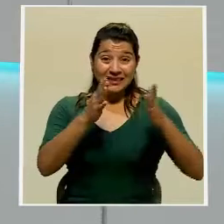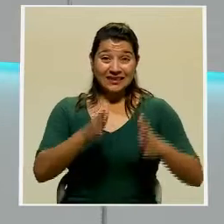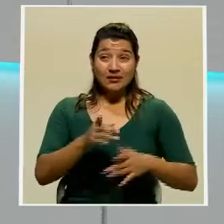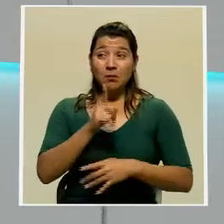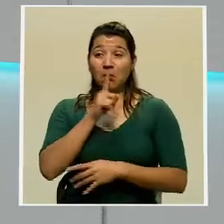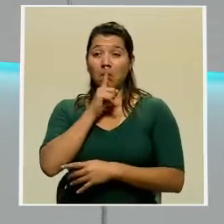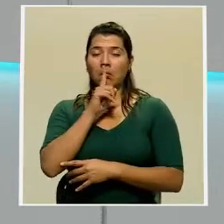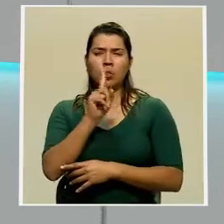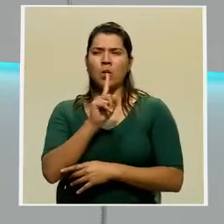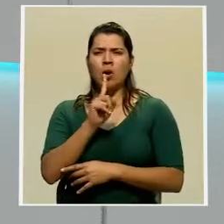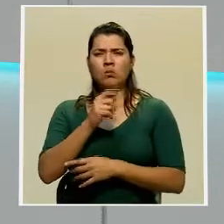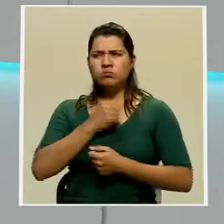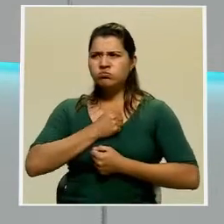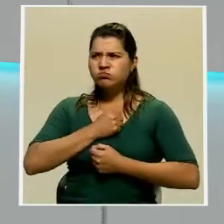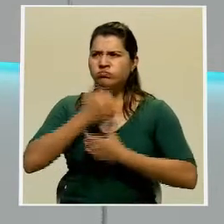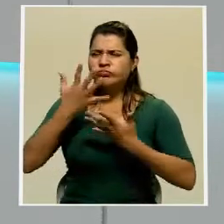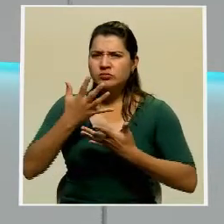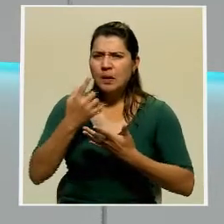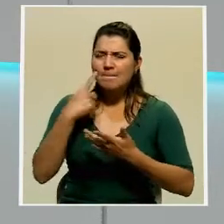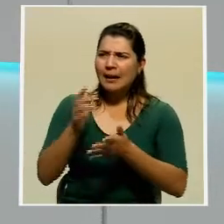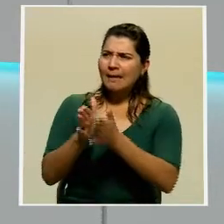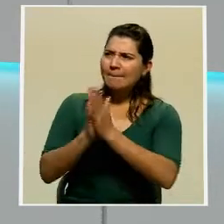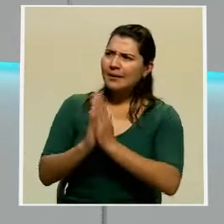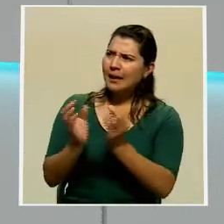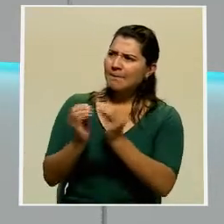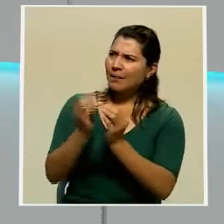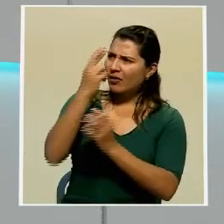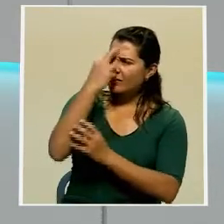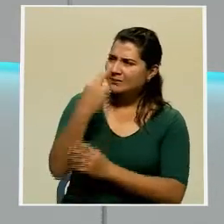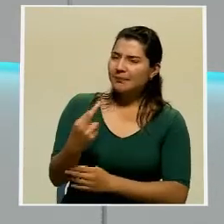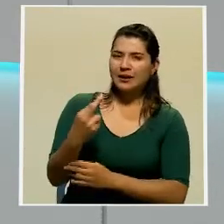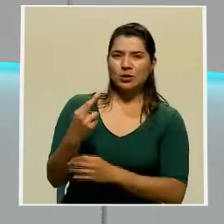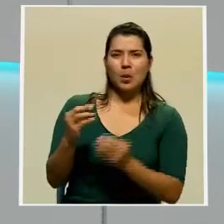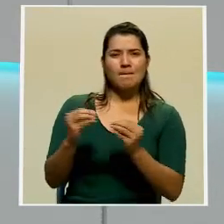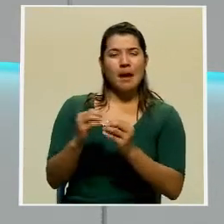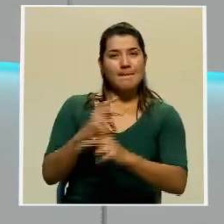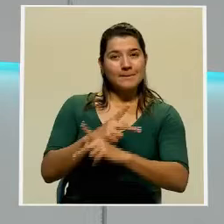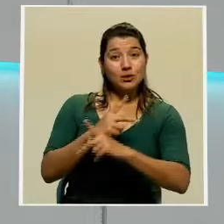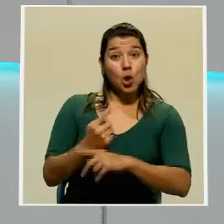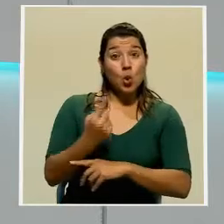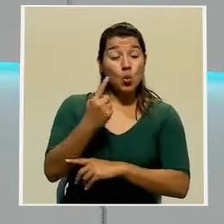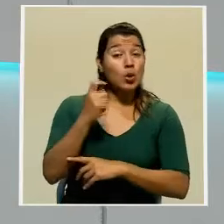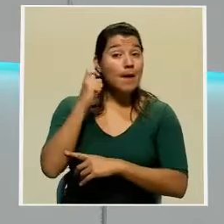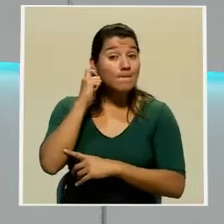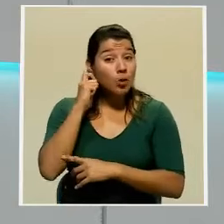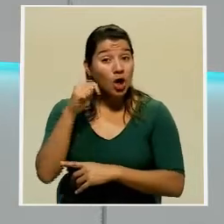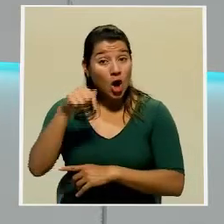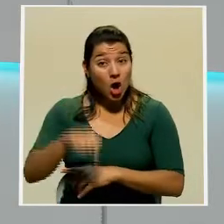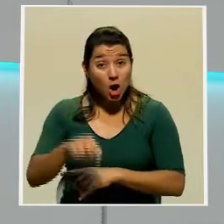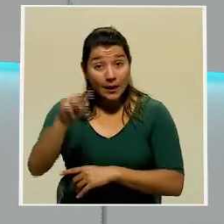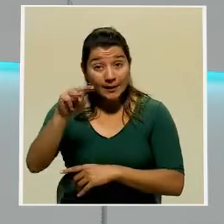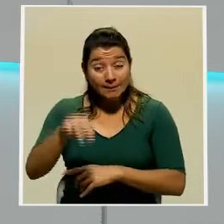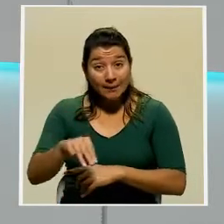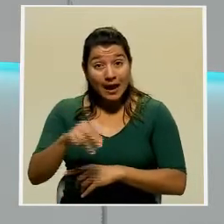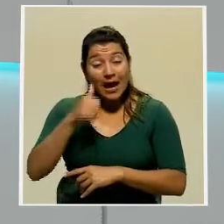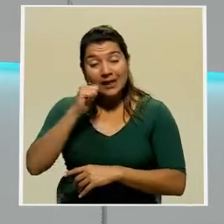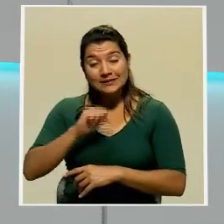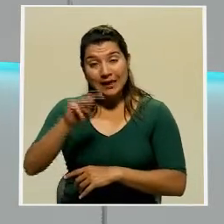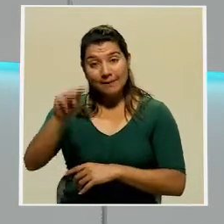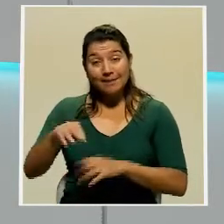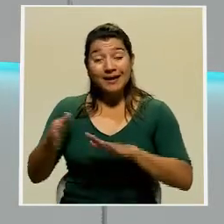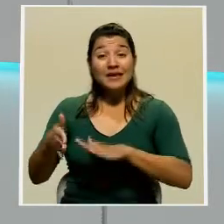para pedir más respeto y prevención en carretera. Una joven falleció hoy martes tras